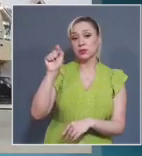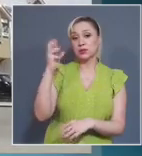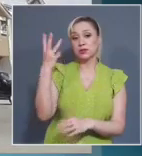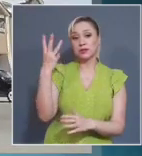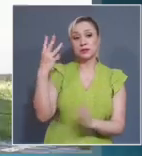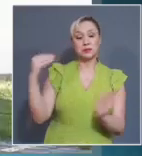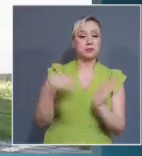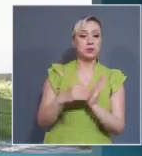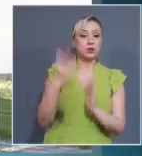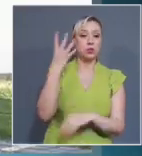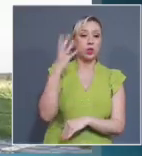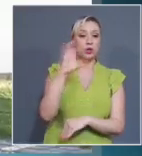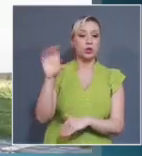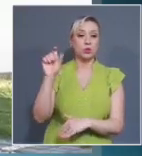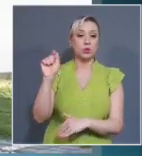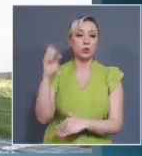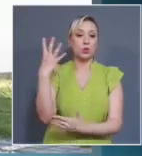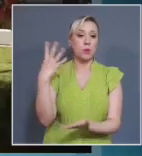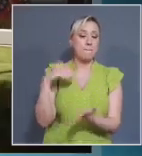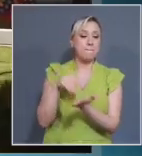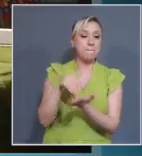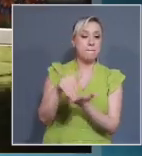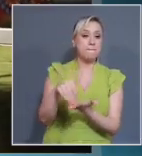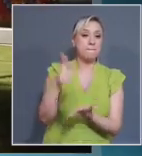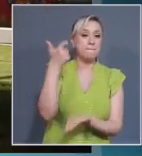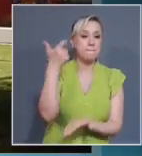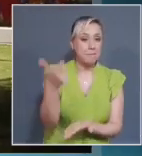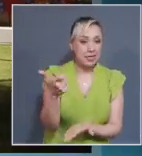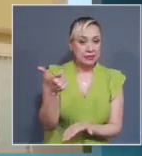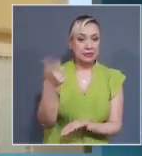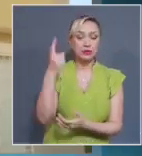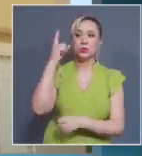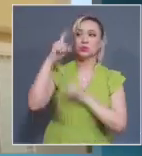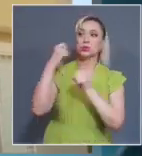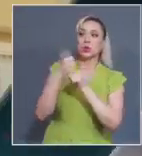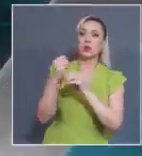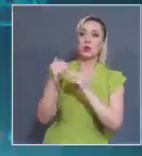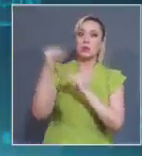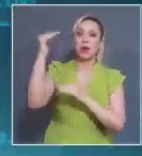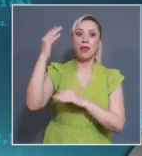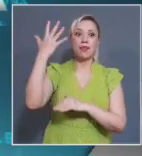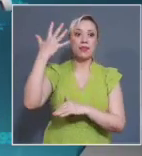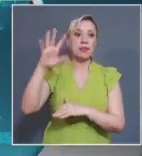323.424 millones de pesos, un incremento anual de 10.2%.